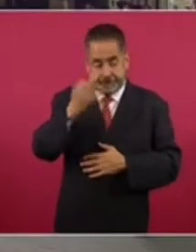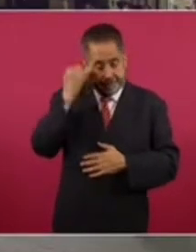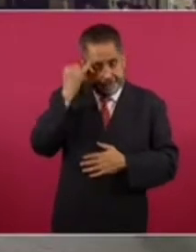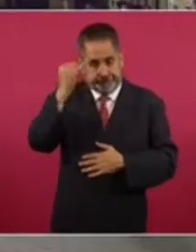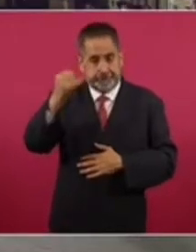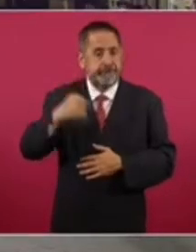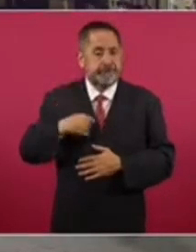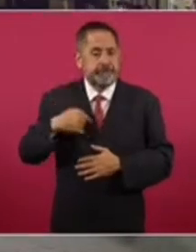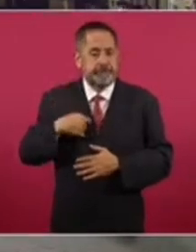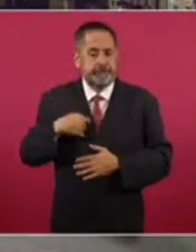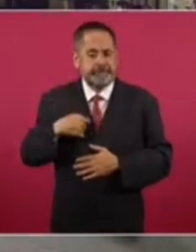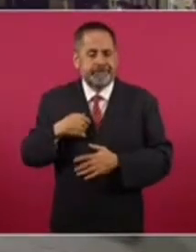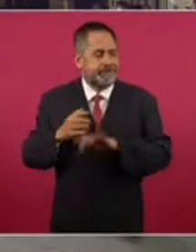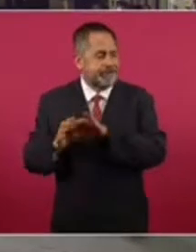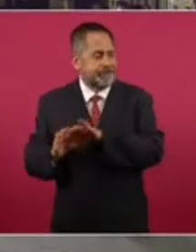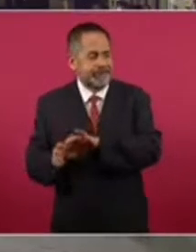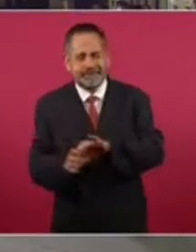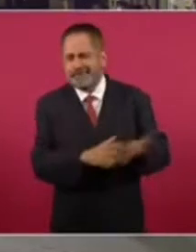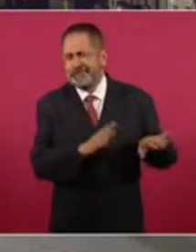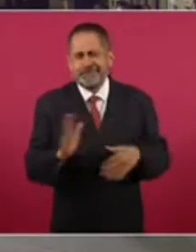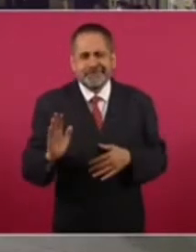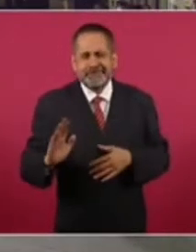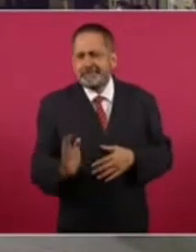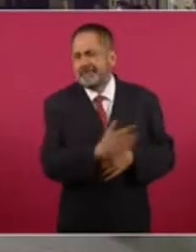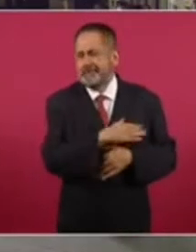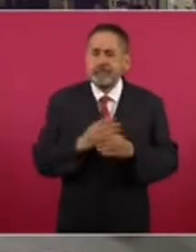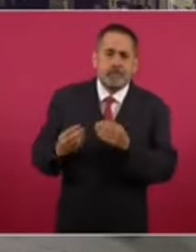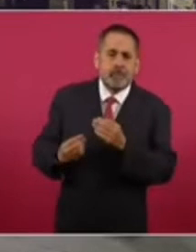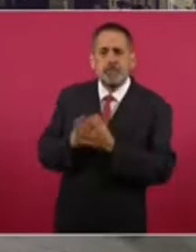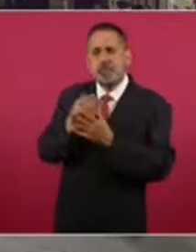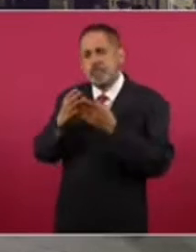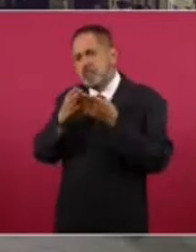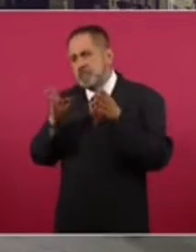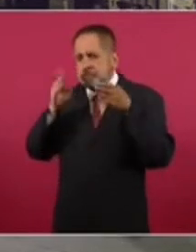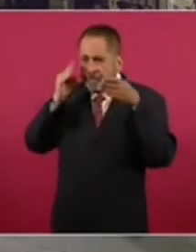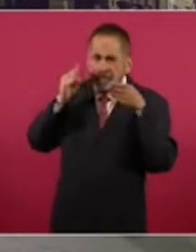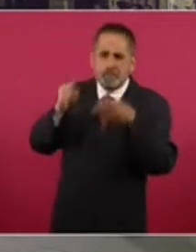de iniciar una etapa nueva en la vida pública de México.